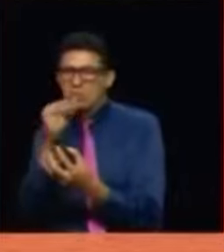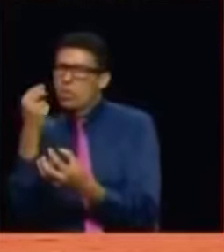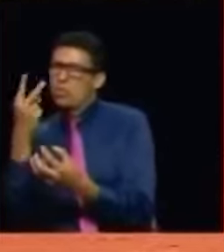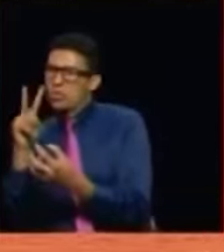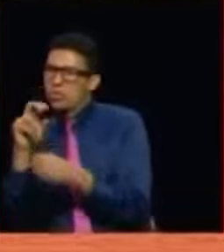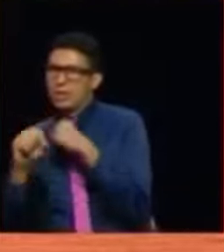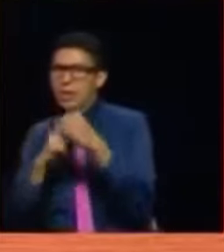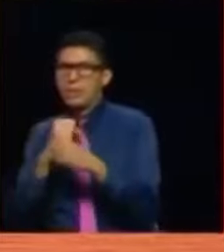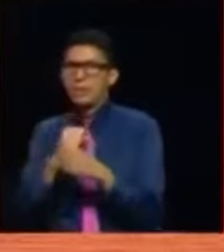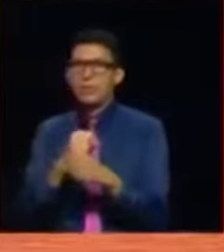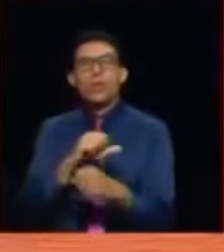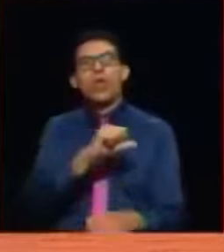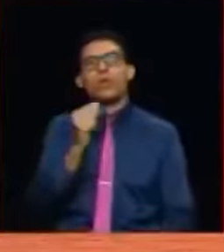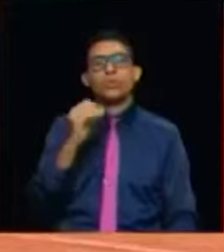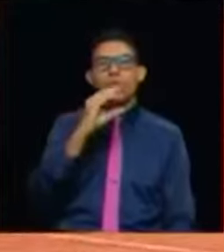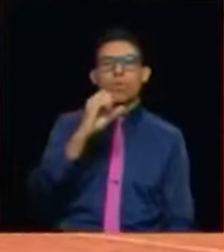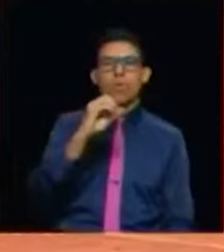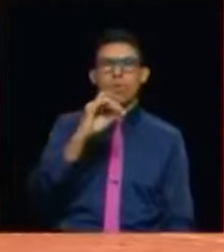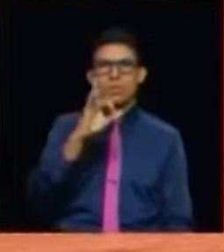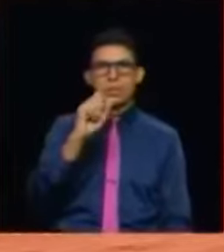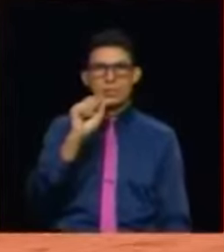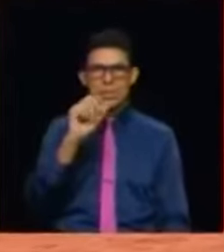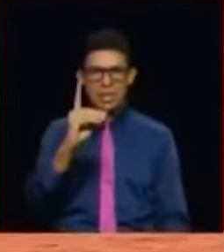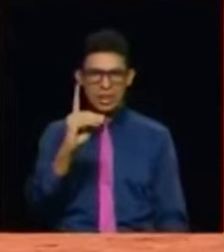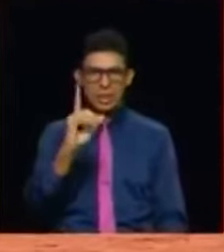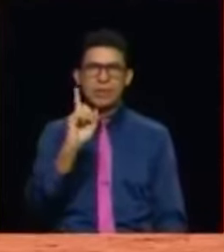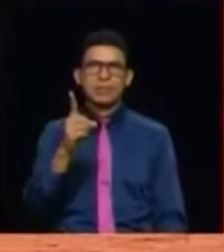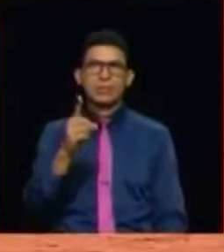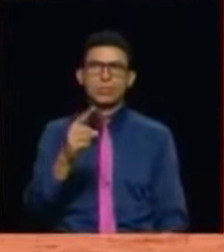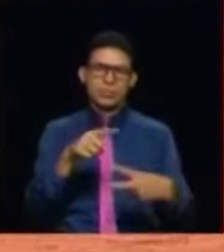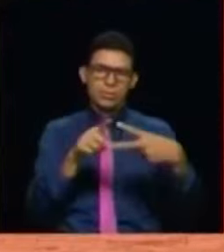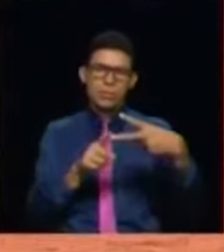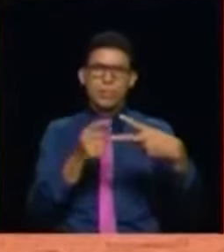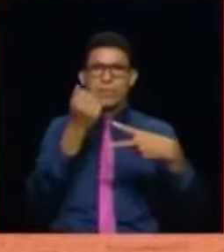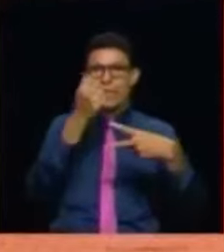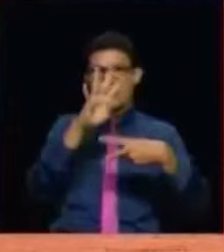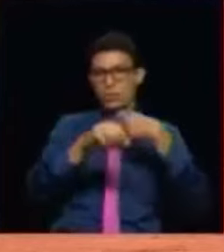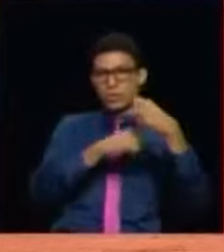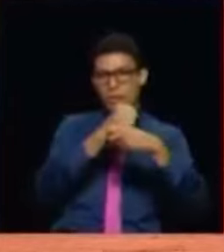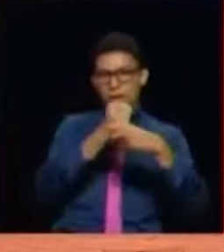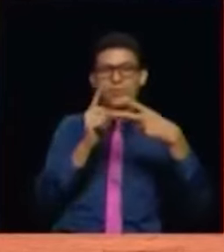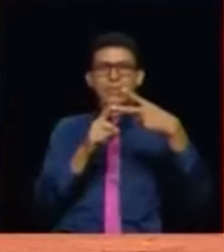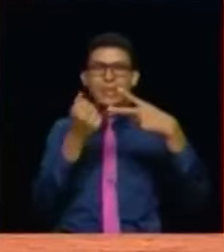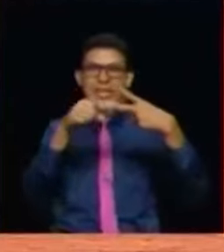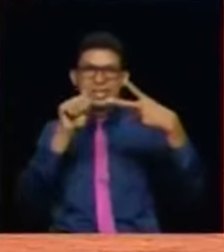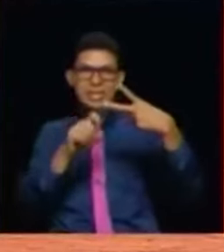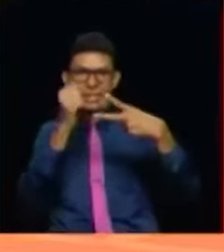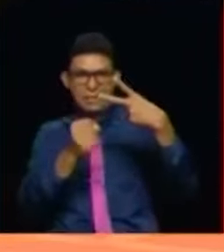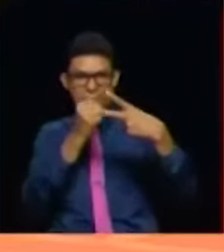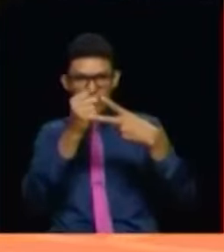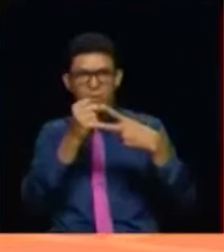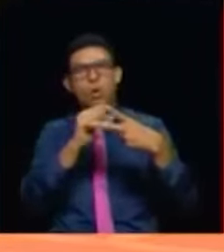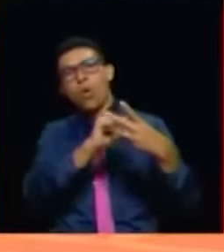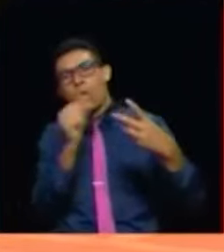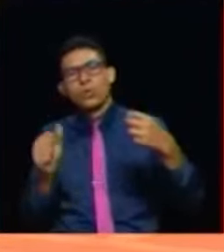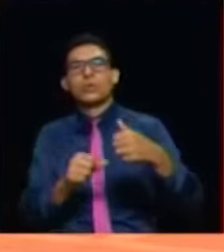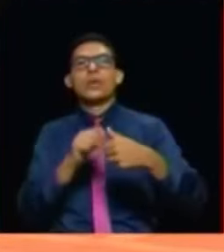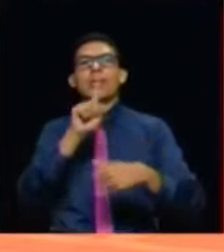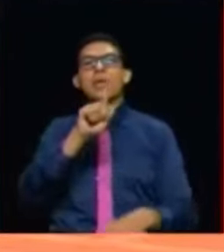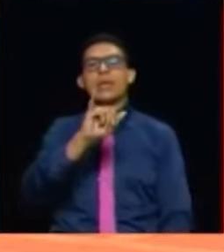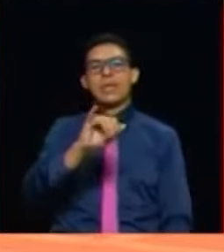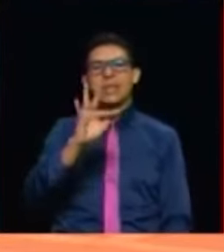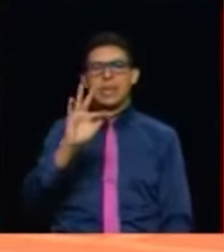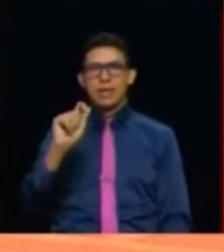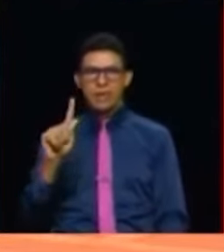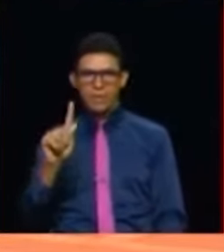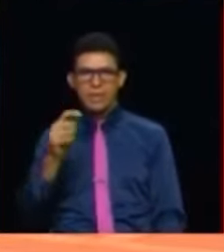Después está el COSAT. El COSAT son jugadores, hay 2 categorías, 14 años y 16 años. Y después está el ITF, que son menores de 18, donde